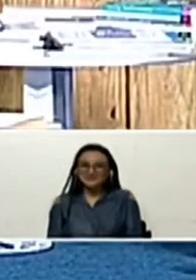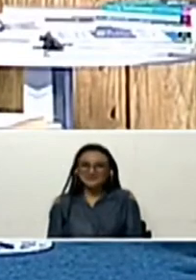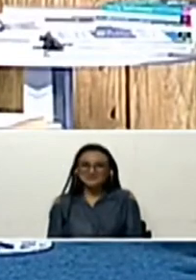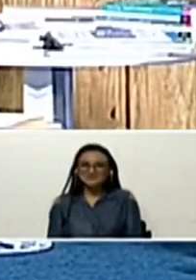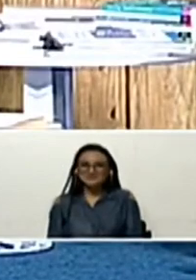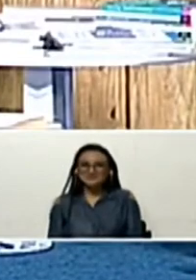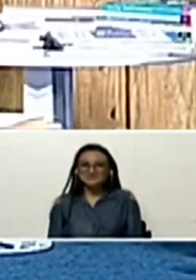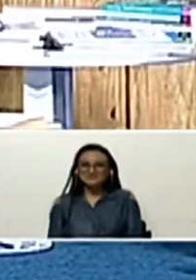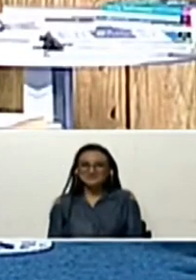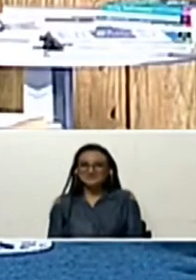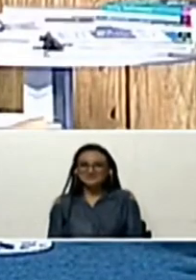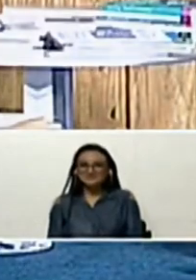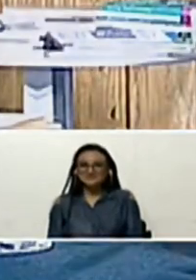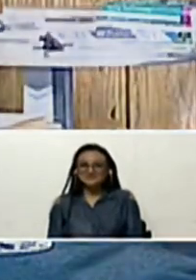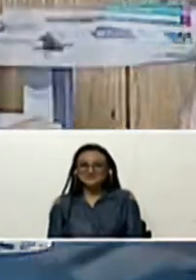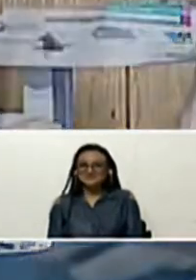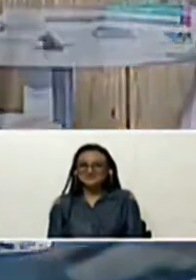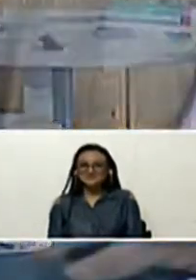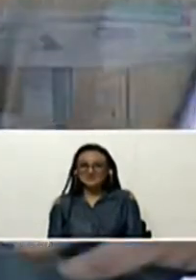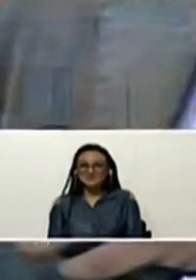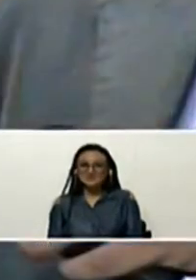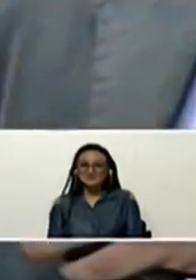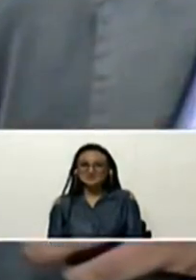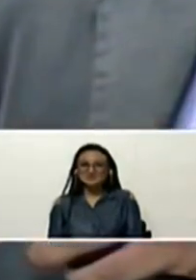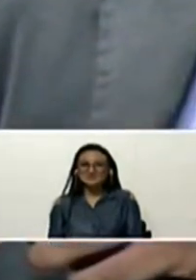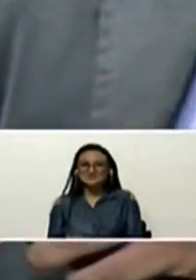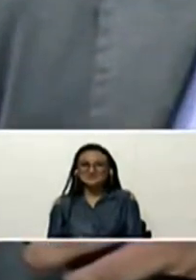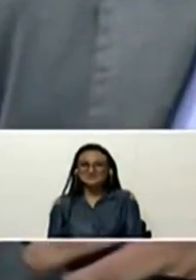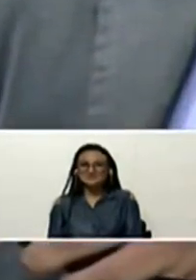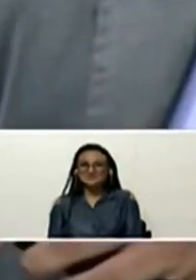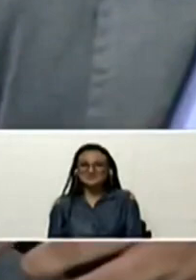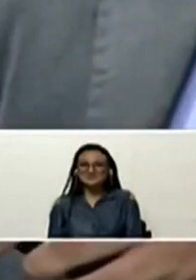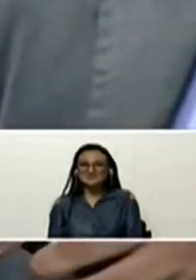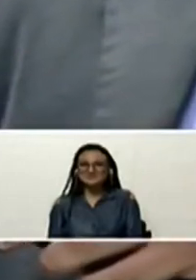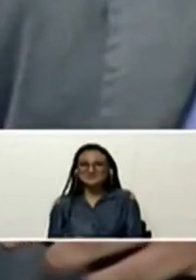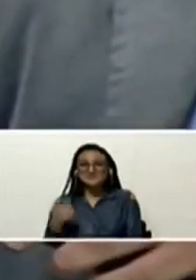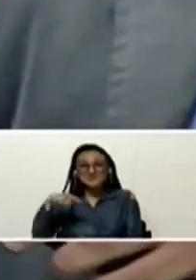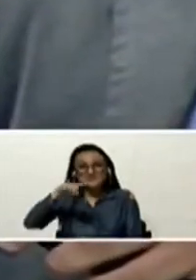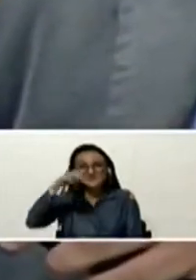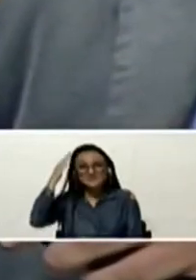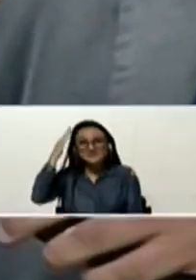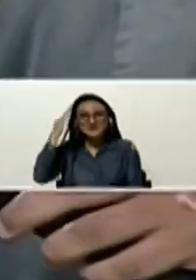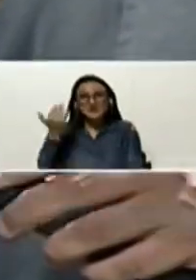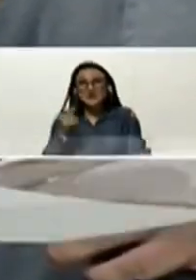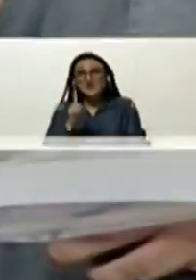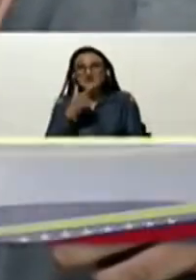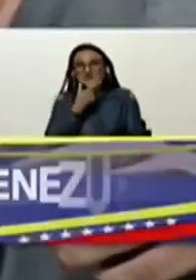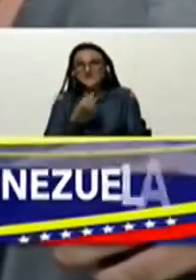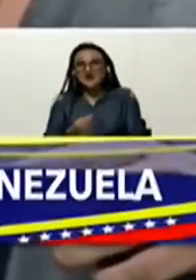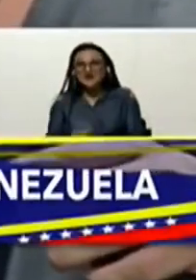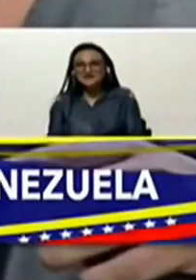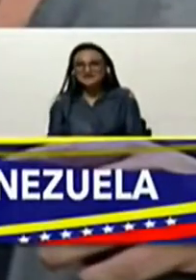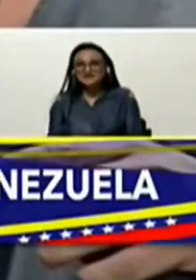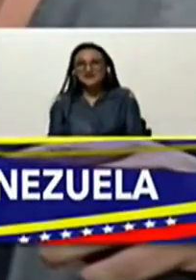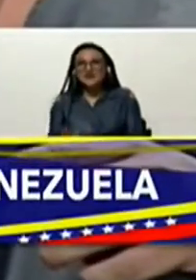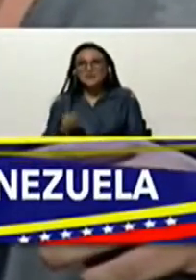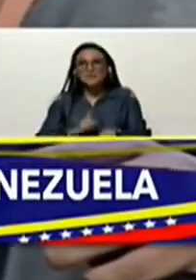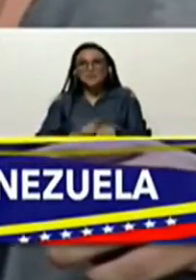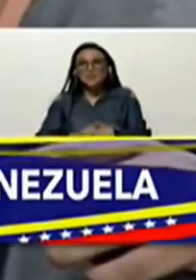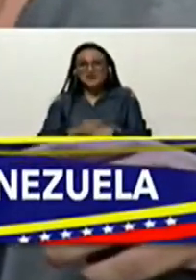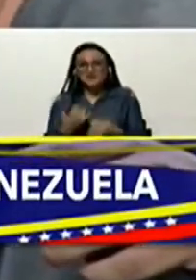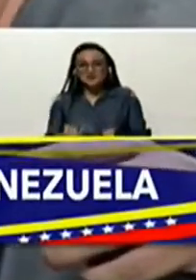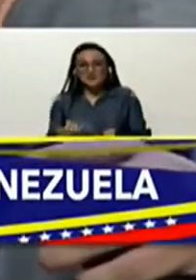cosita. Mire, bueno, mi madre le manda muchos saludos y usted sabe que para ella no es fácil estar en un momento como